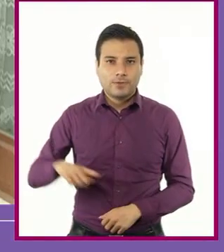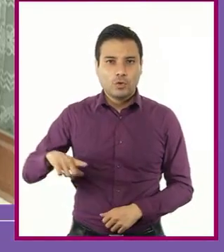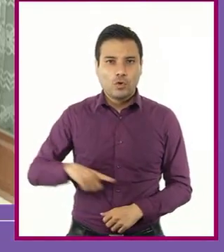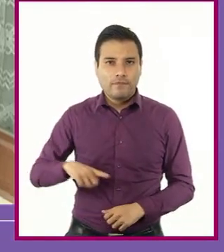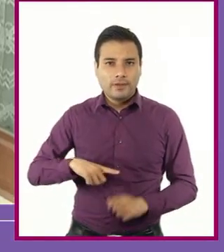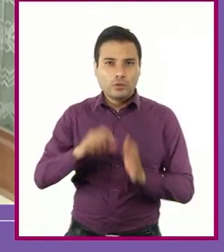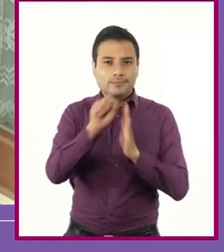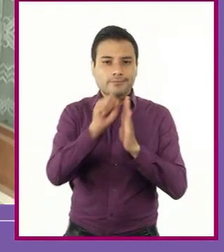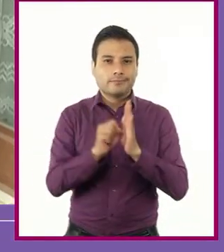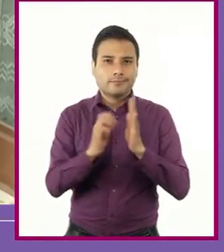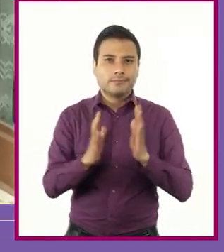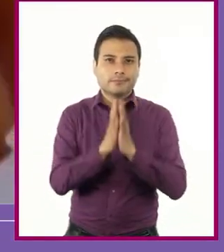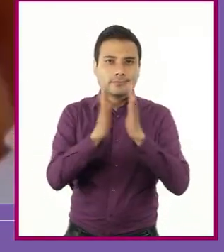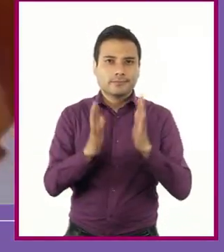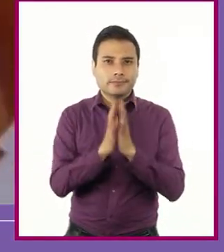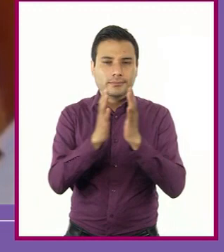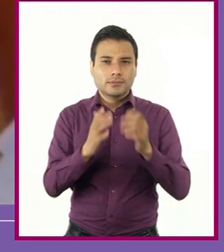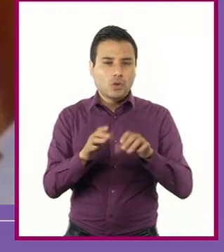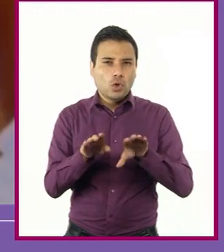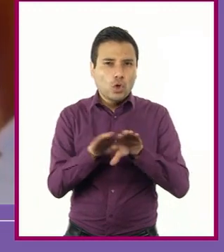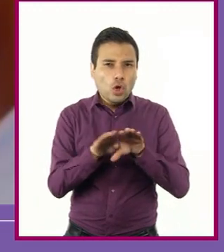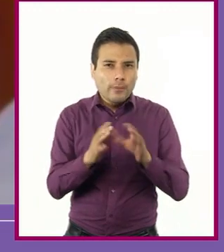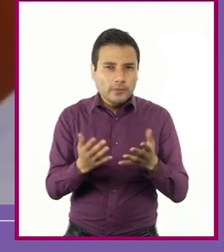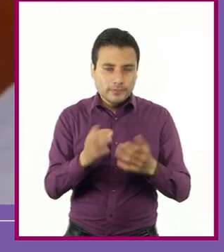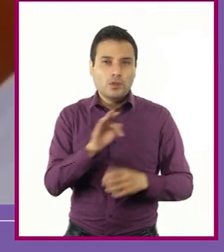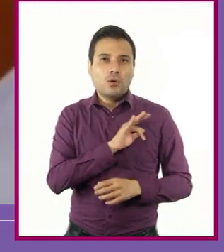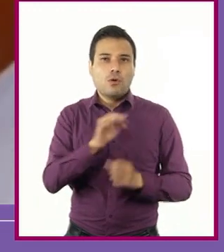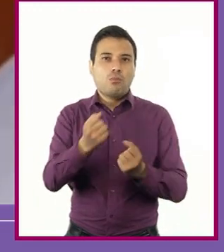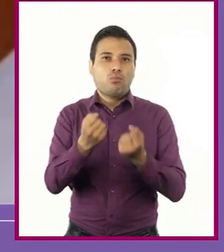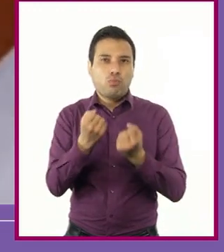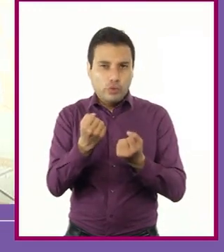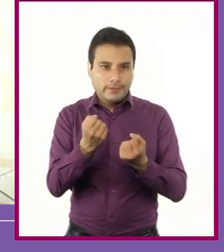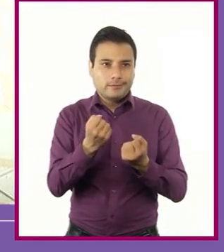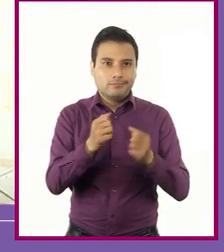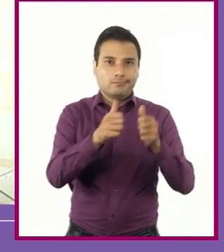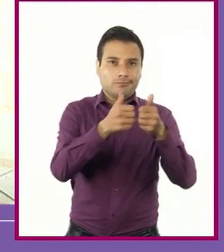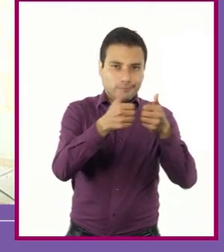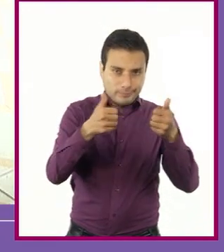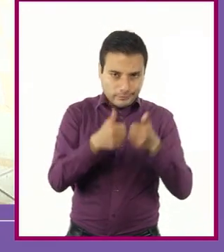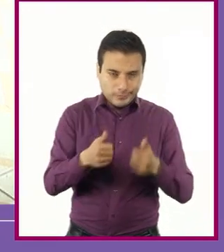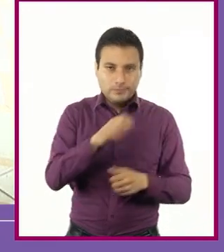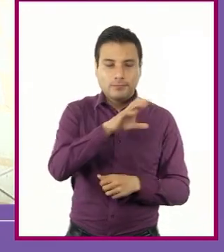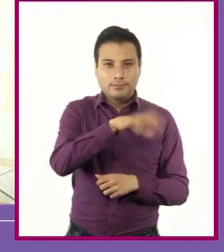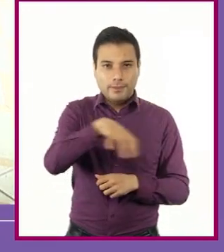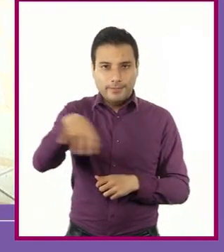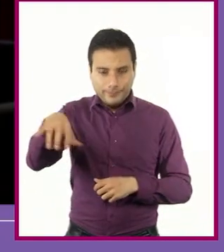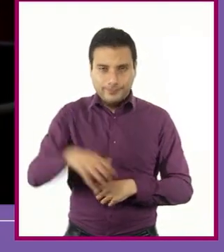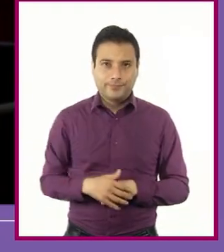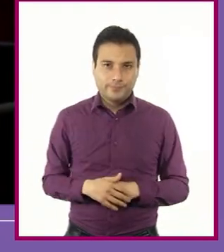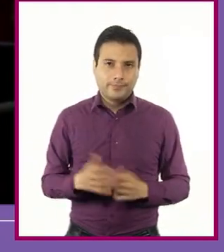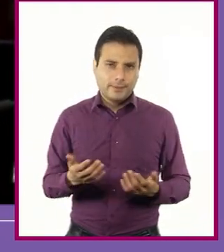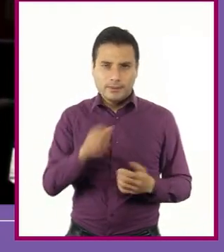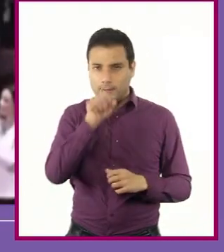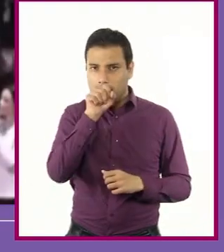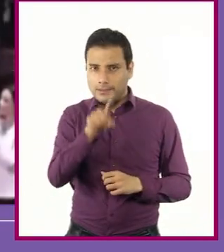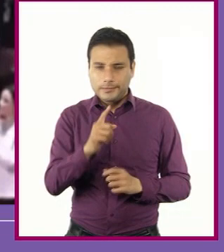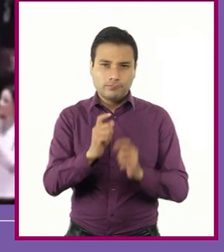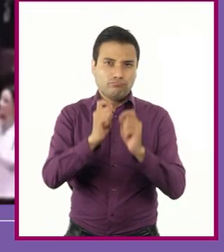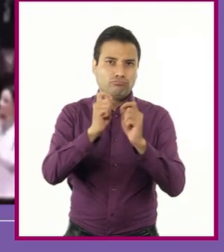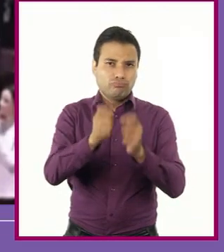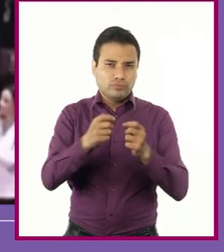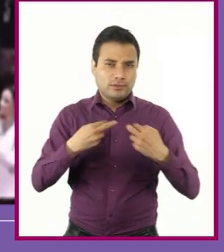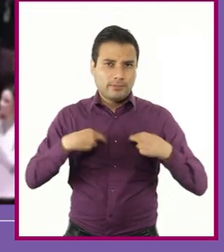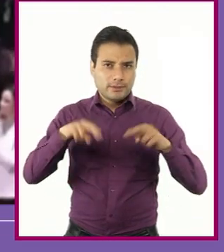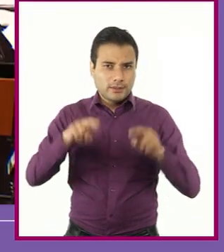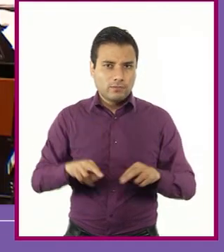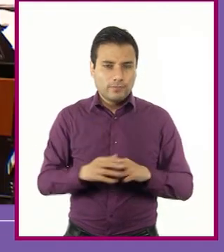se descentralizan decisiones para evitar que los gobiernos concentren todo el poder. Y es representativo. Esto